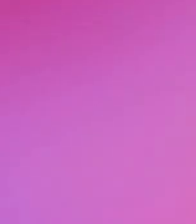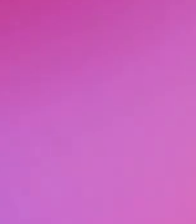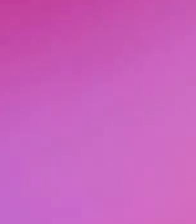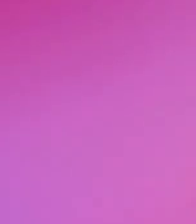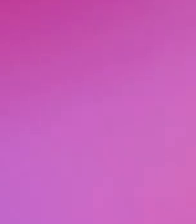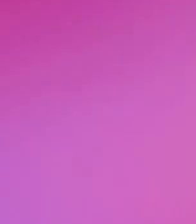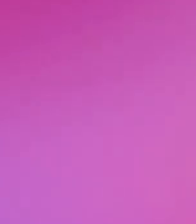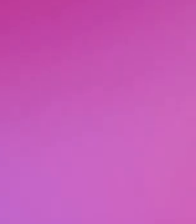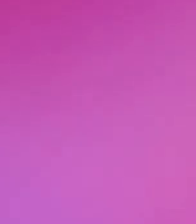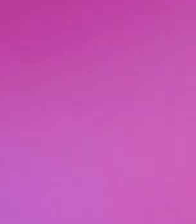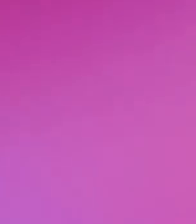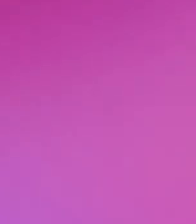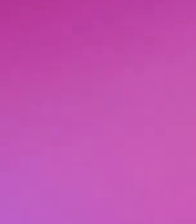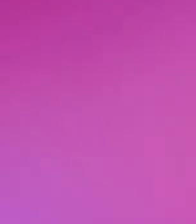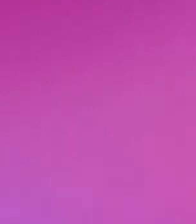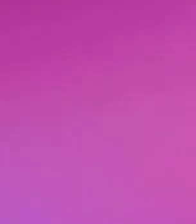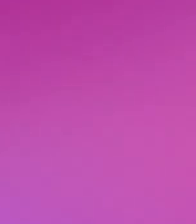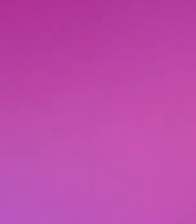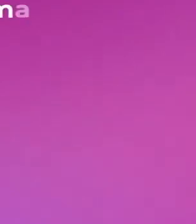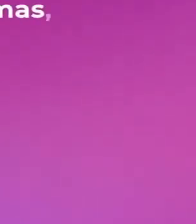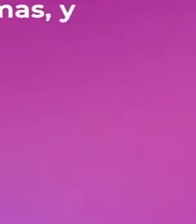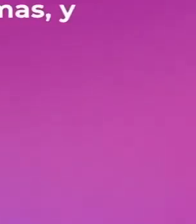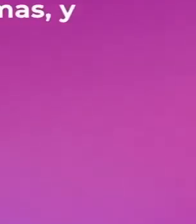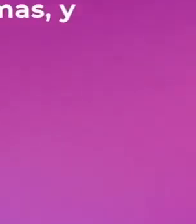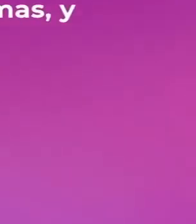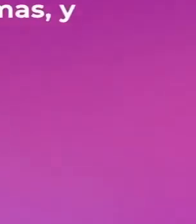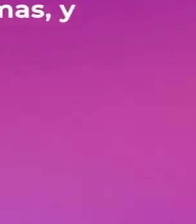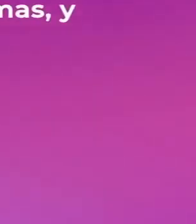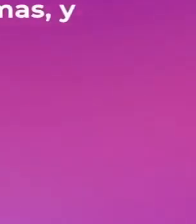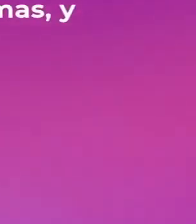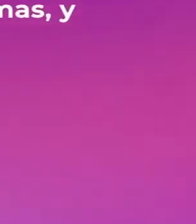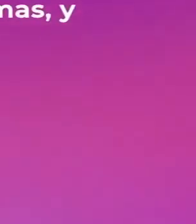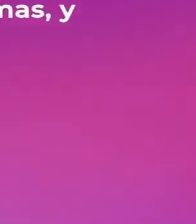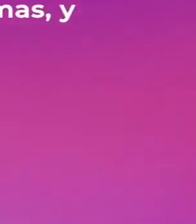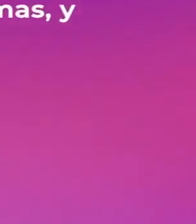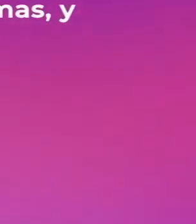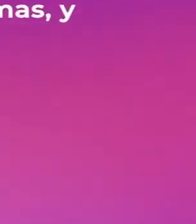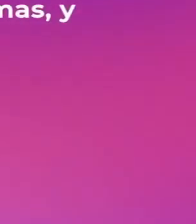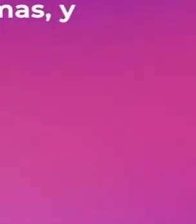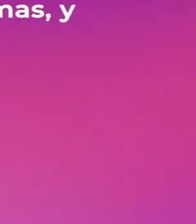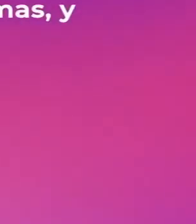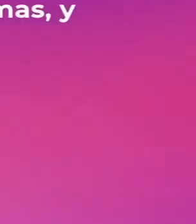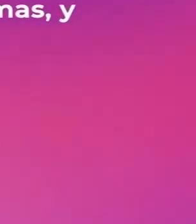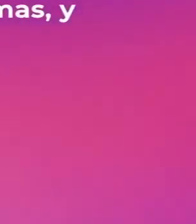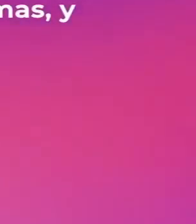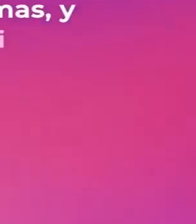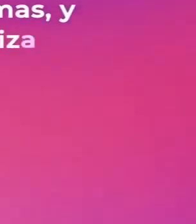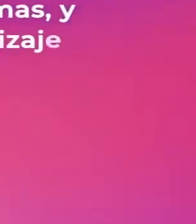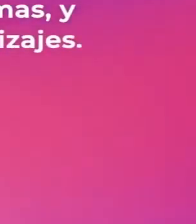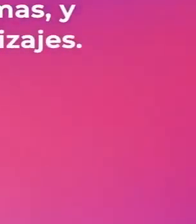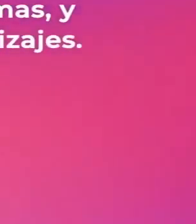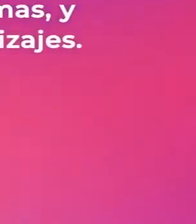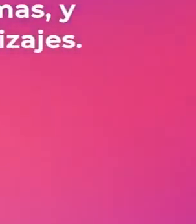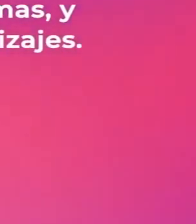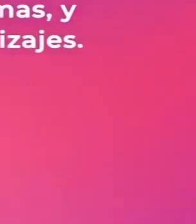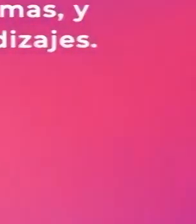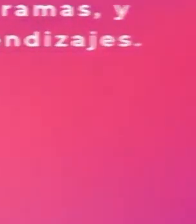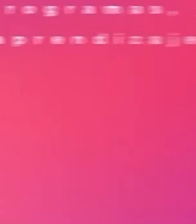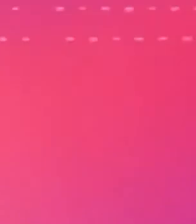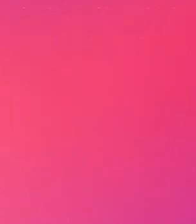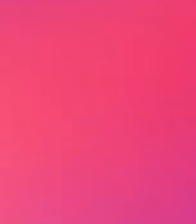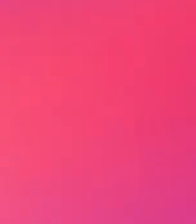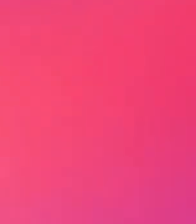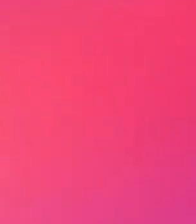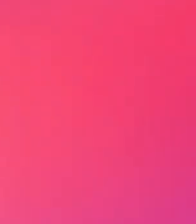punto gob mx en donde podrás ver nuevamente los vídeos de los programas y además encontrarás actividades para fortalecer